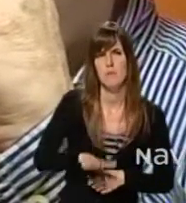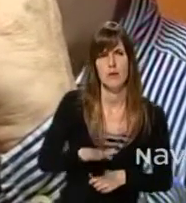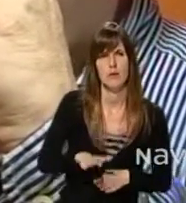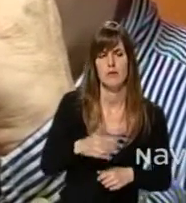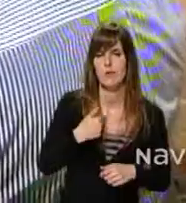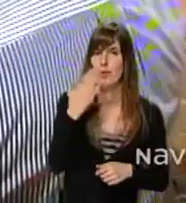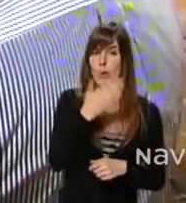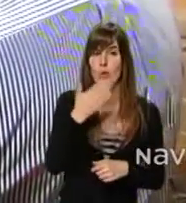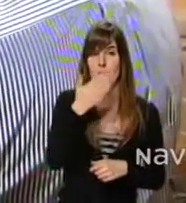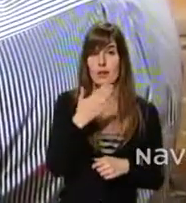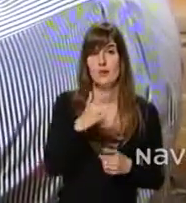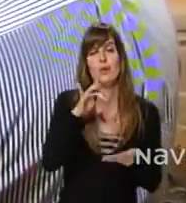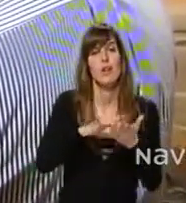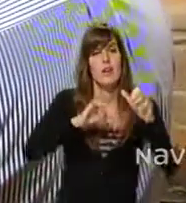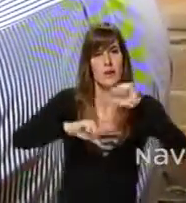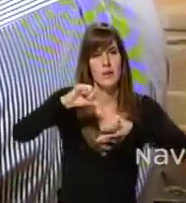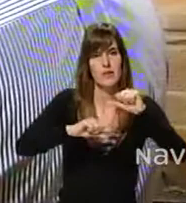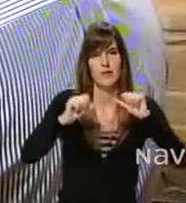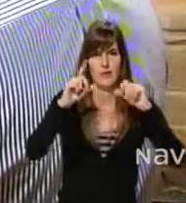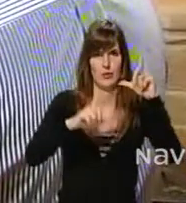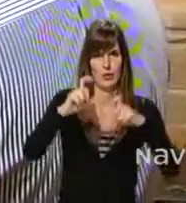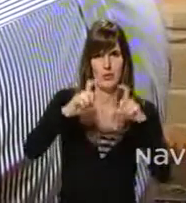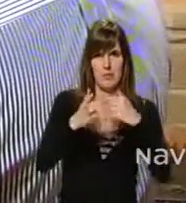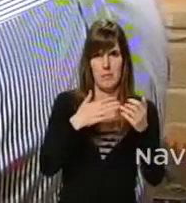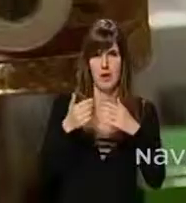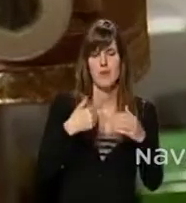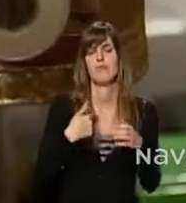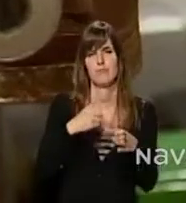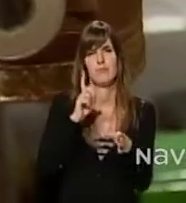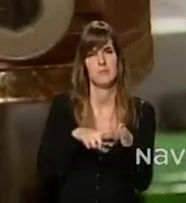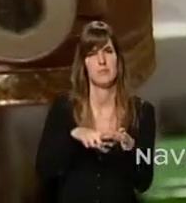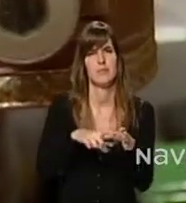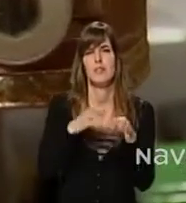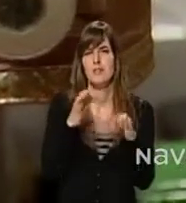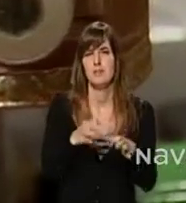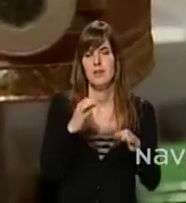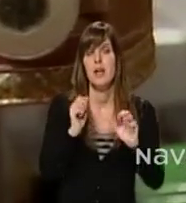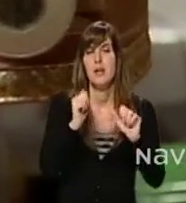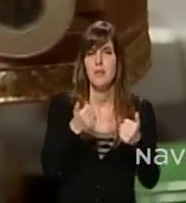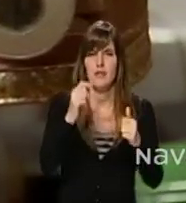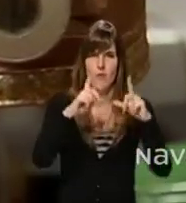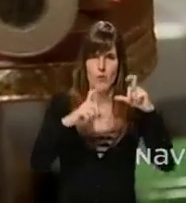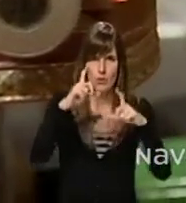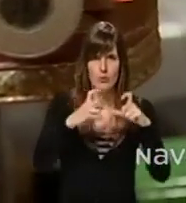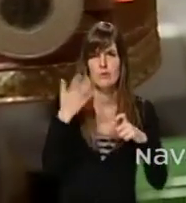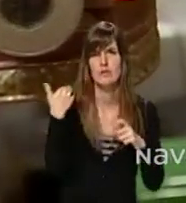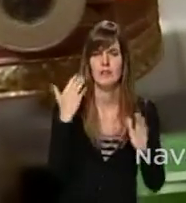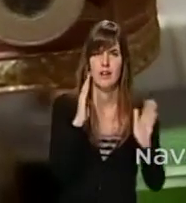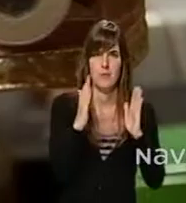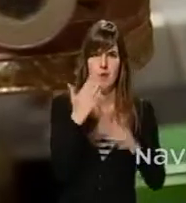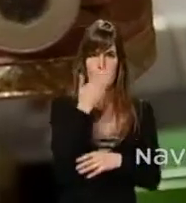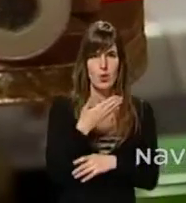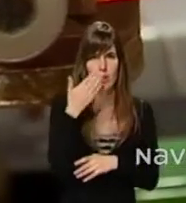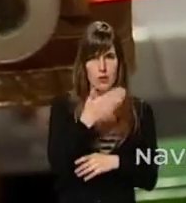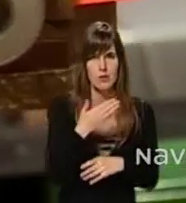Ya en el colegio teníamos el laboratorio de fotografía, del cual pues, fui parte. Empecé con las fotos, empezábamos en aquella época, pues